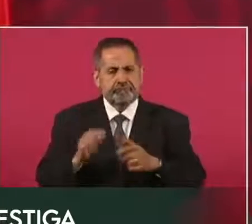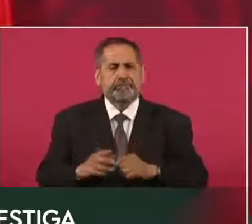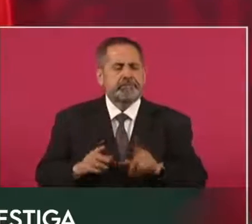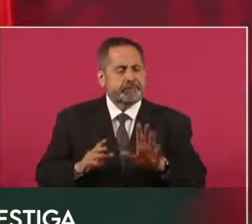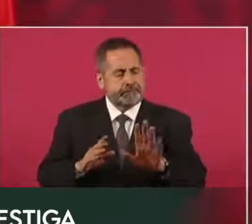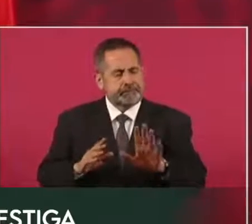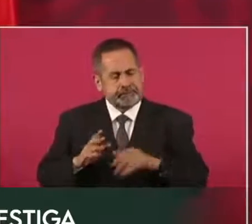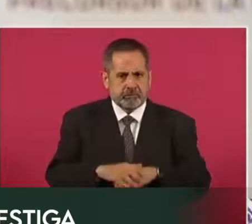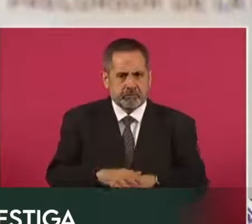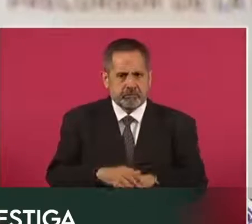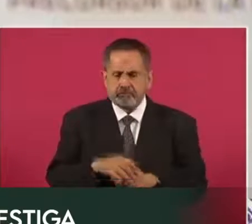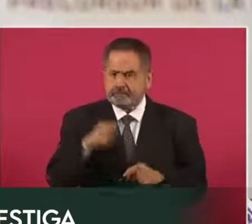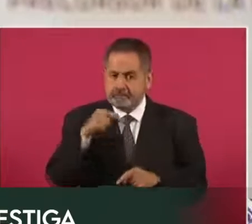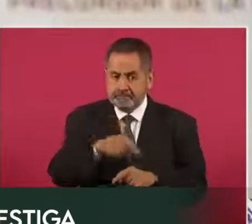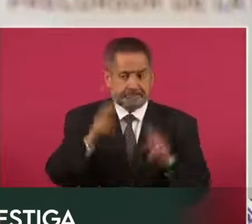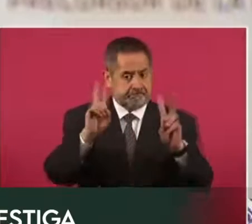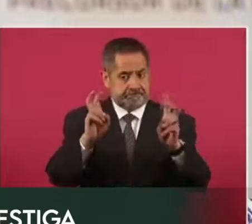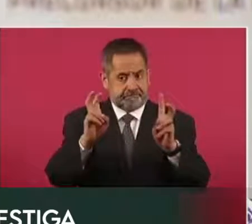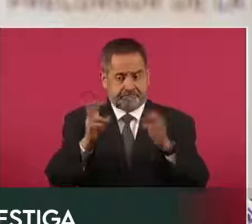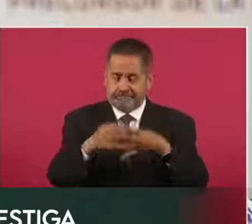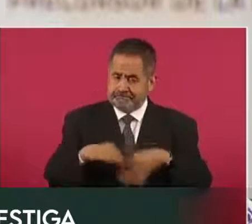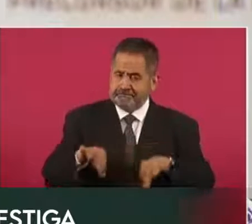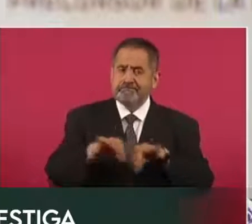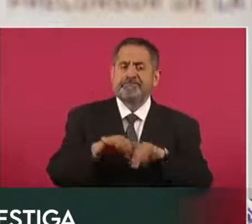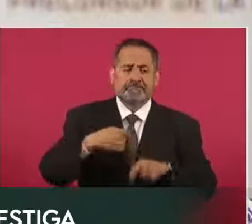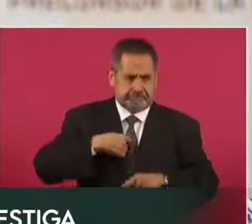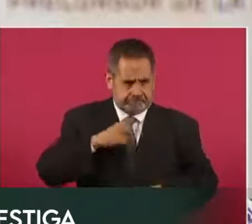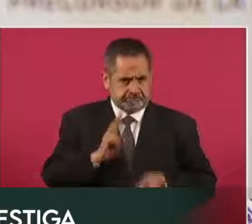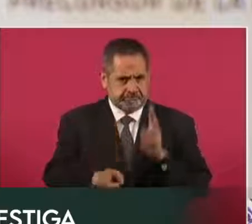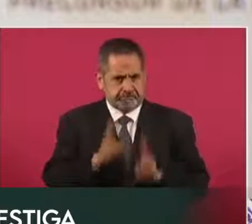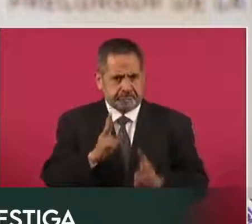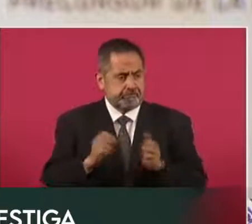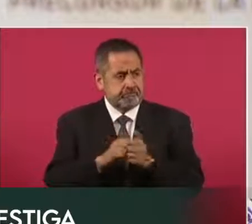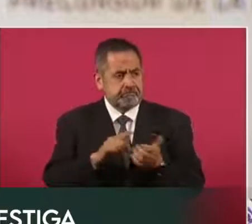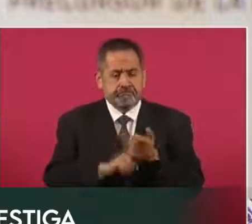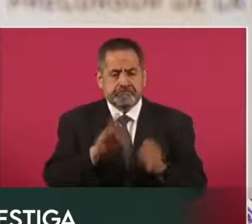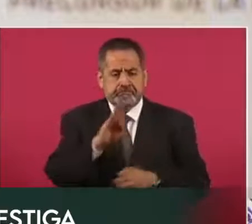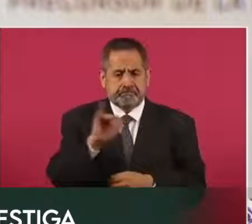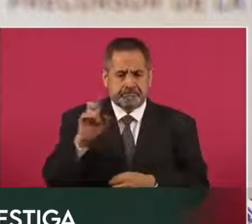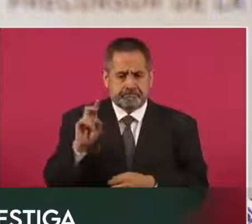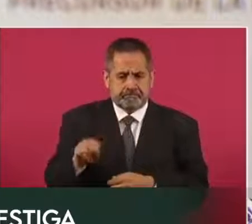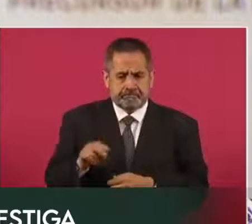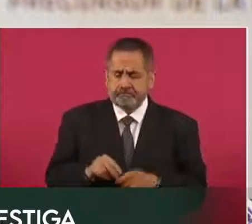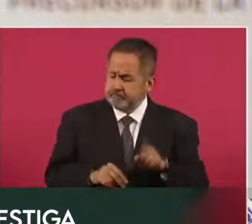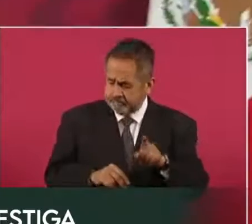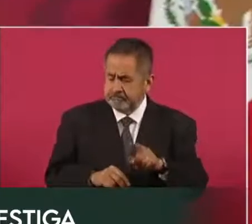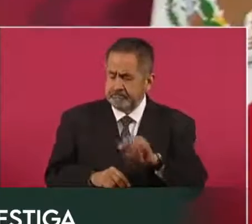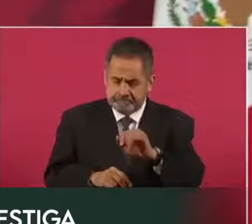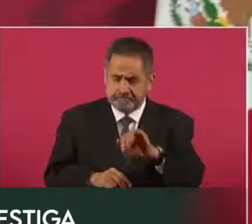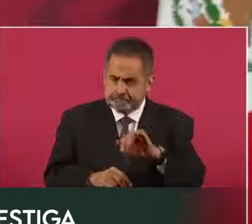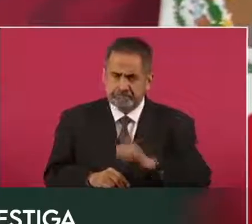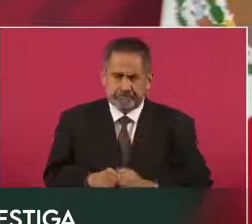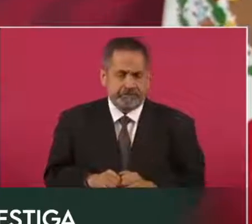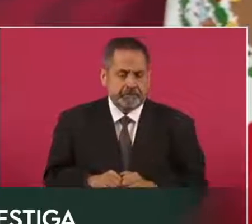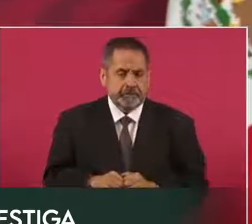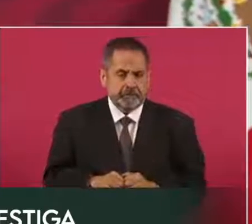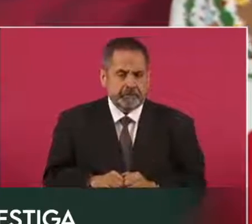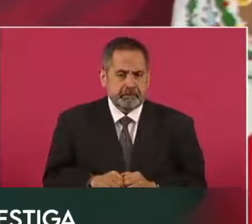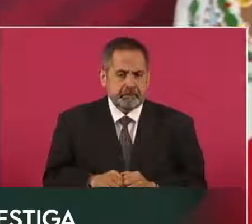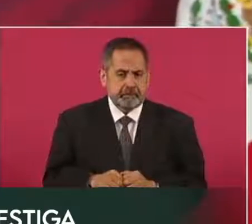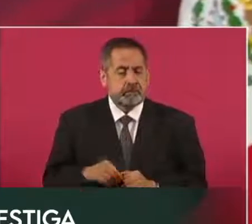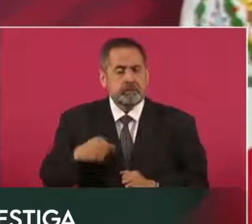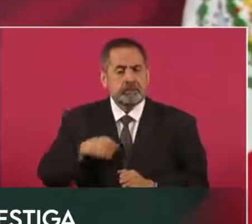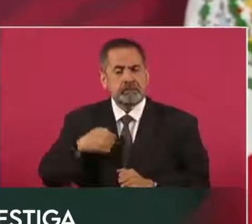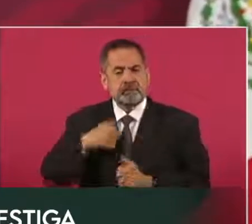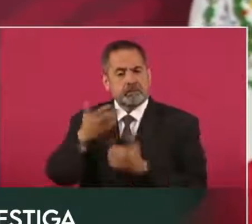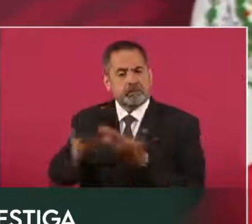a sus declaraciones hace un mes sobre el tema de la investigación a Peña Nieto, cuando dijo que no tenía información al respecto, aunque admitió que podría ser que